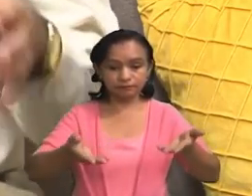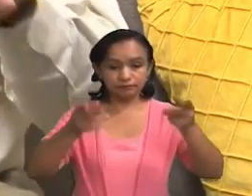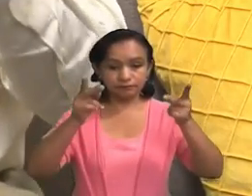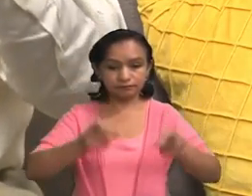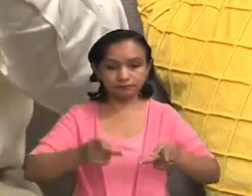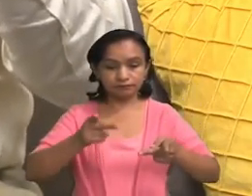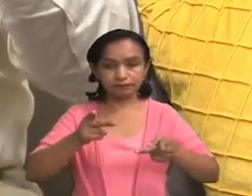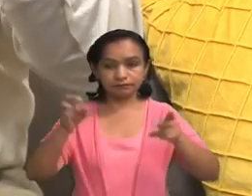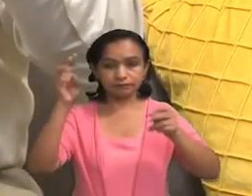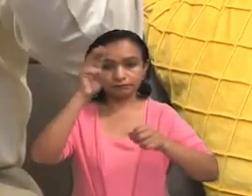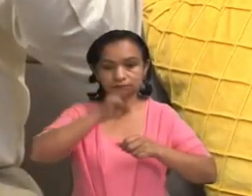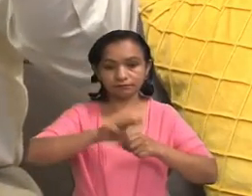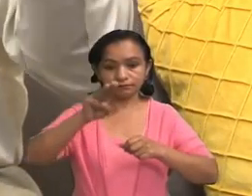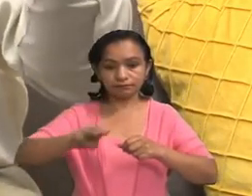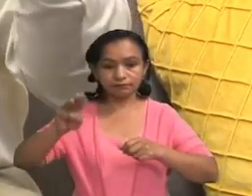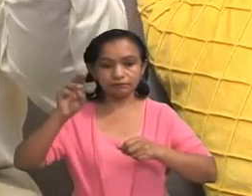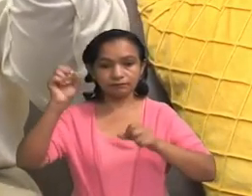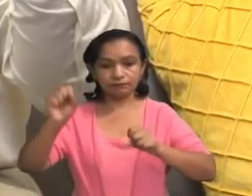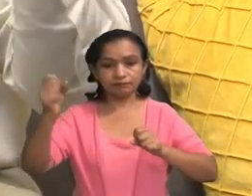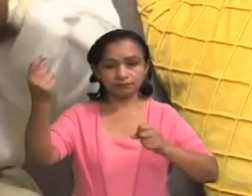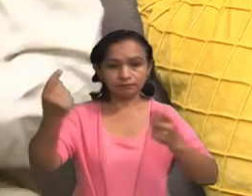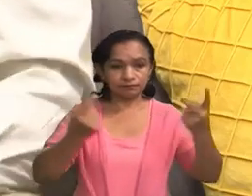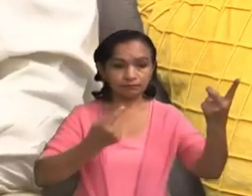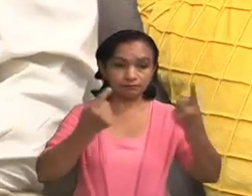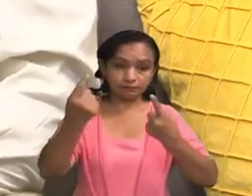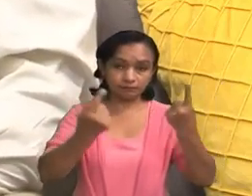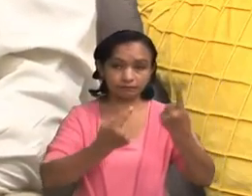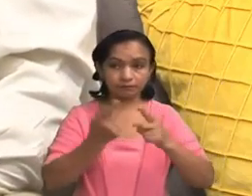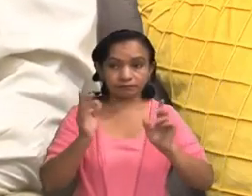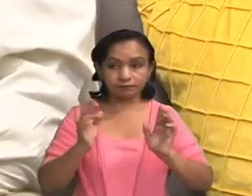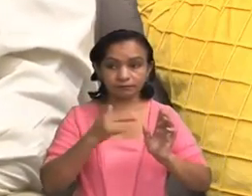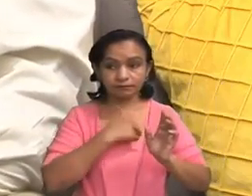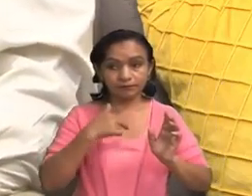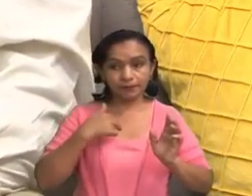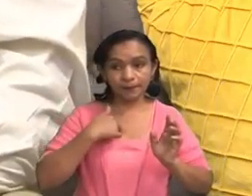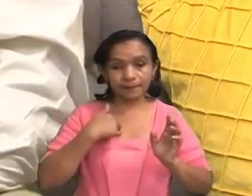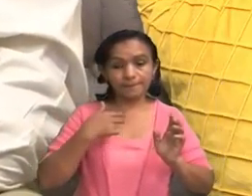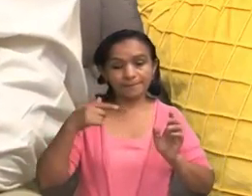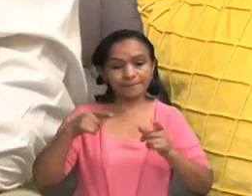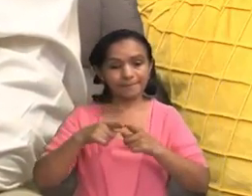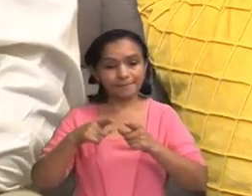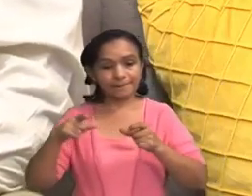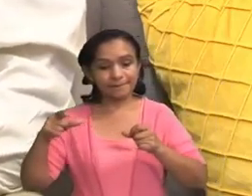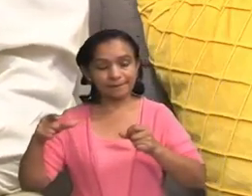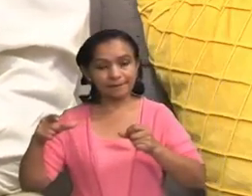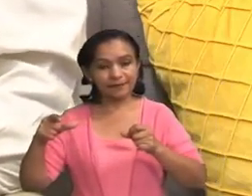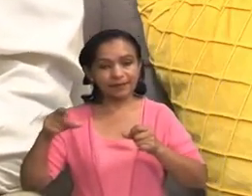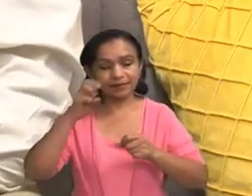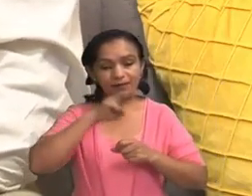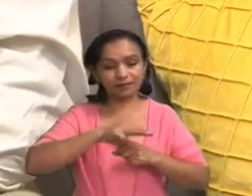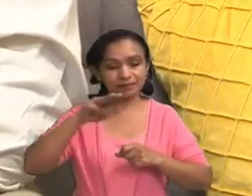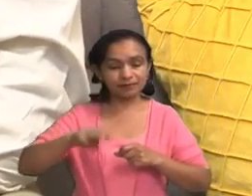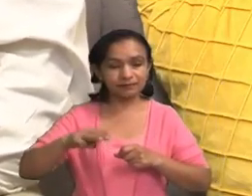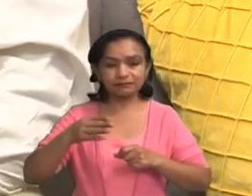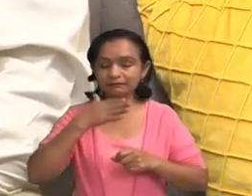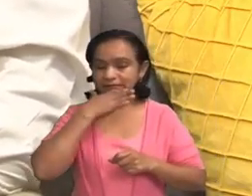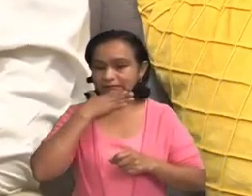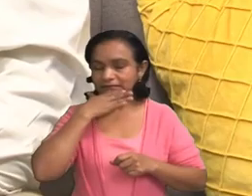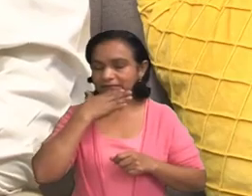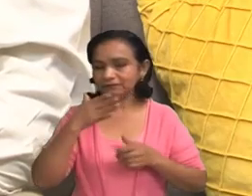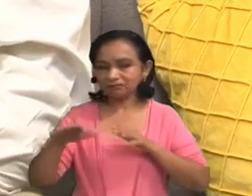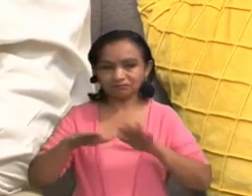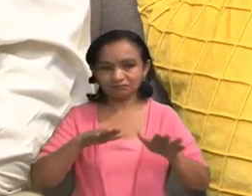población de Matagalpa va a poder llegar. Digo Matagalpa porque pues que se trasladen de Managua hasta Matagalpa para ir a una feria será más